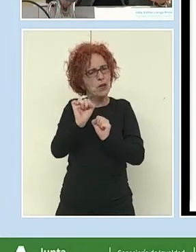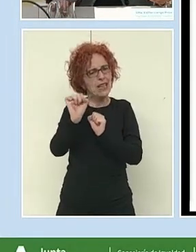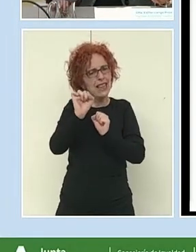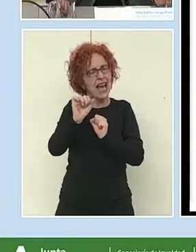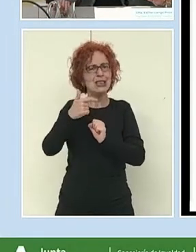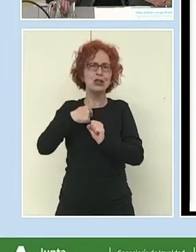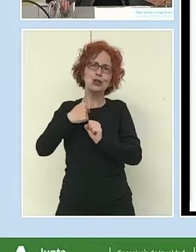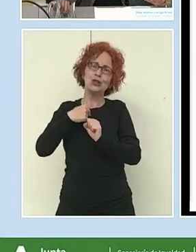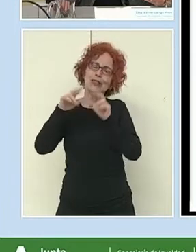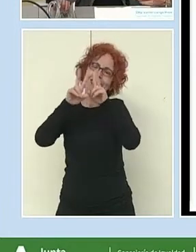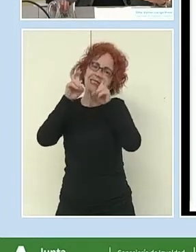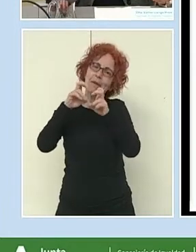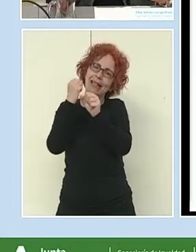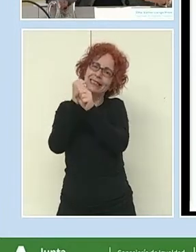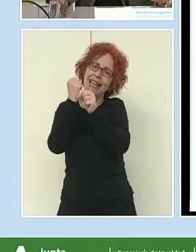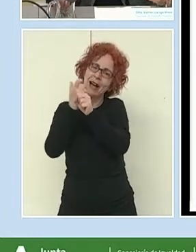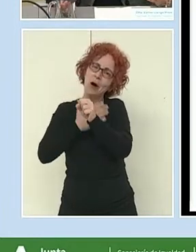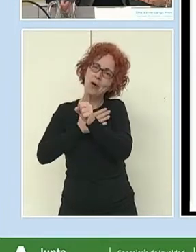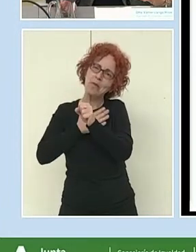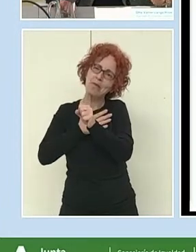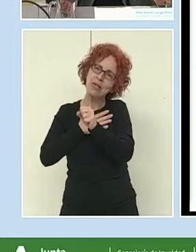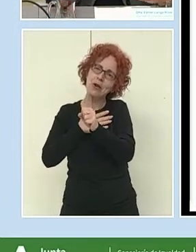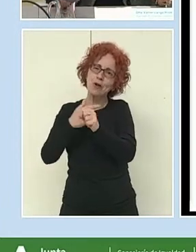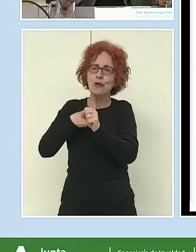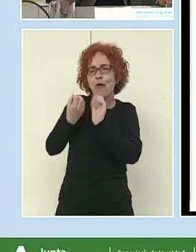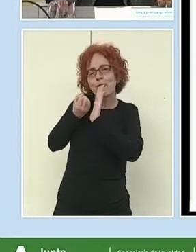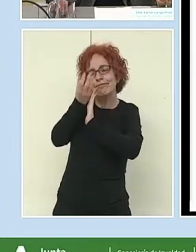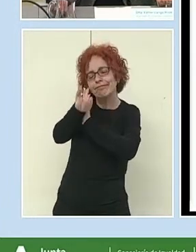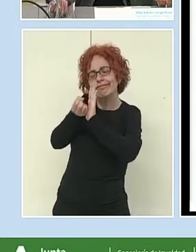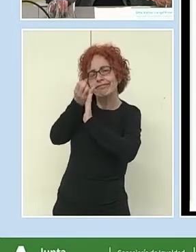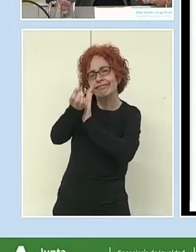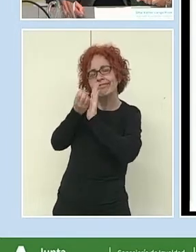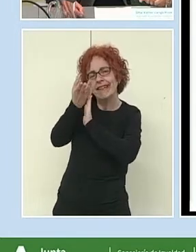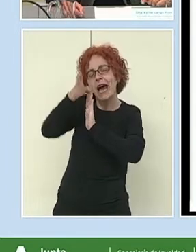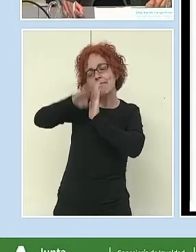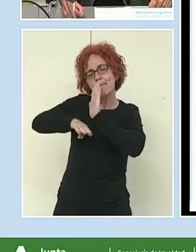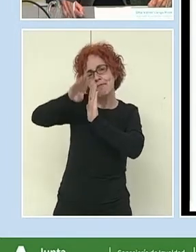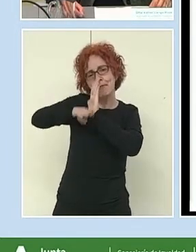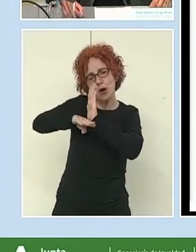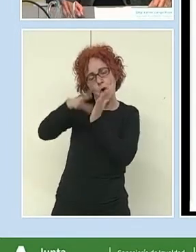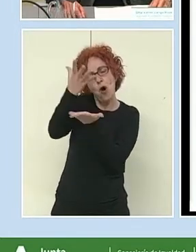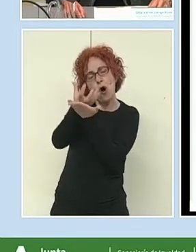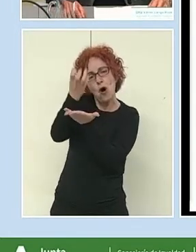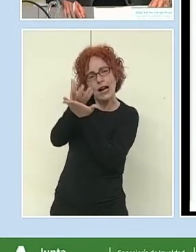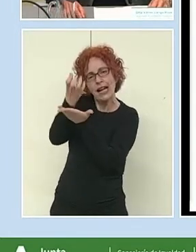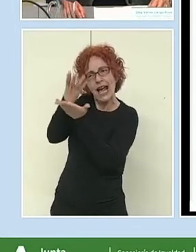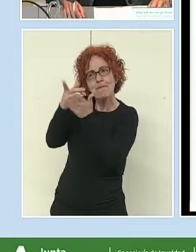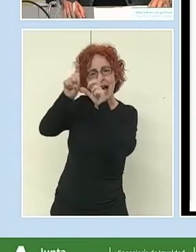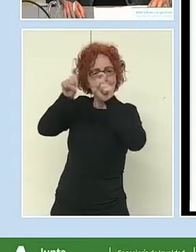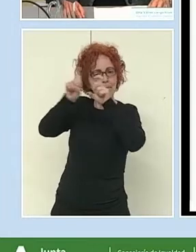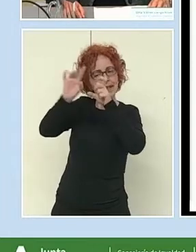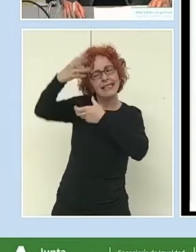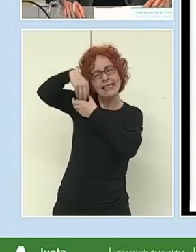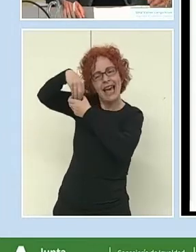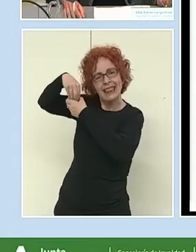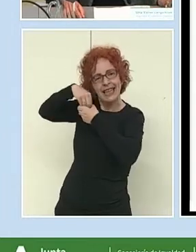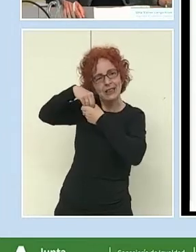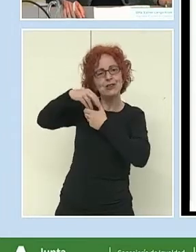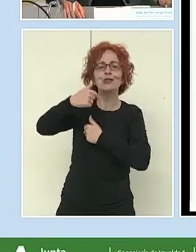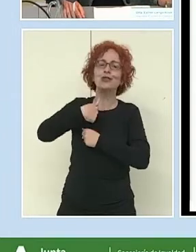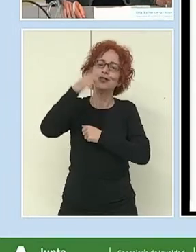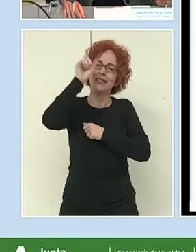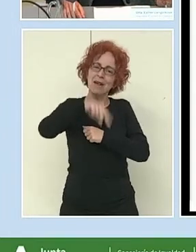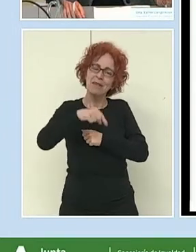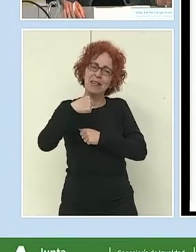de hablaros sobre la ciberseguridad y las aplicaciones, distintas aplicaciones de ciberseguridad en las empresas, me gustaría quizás pues